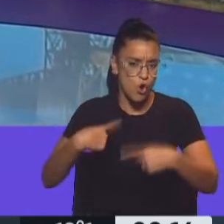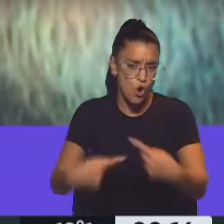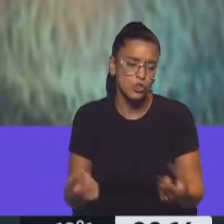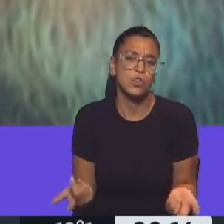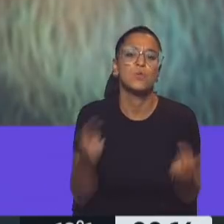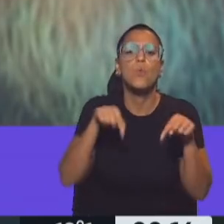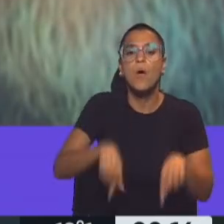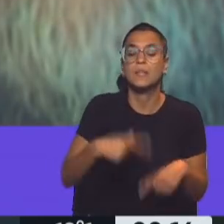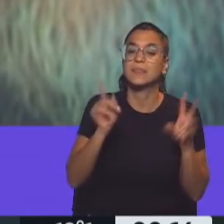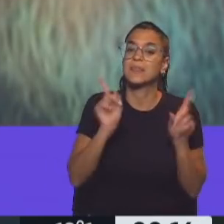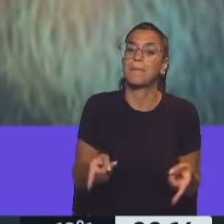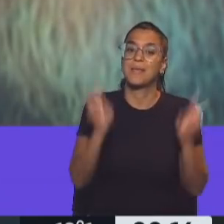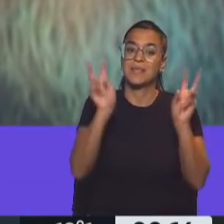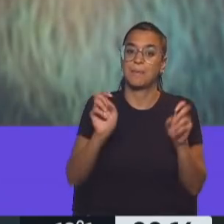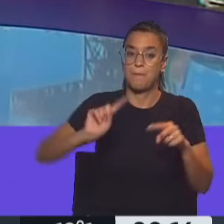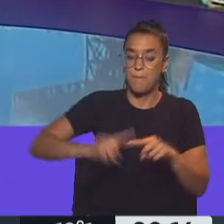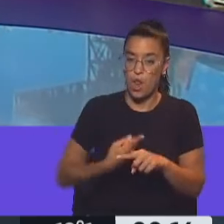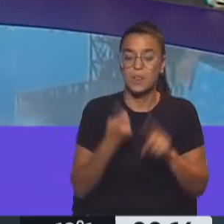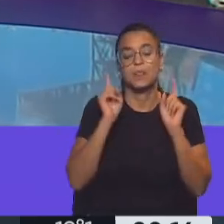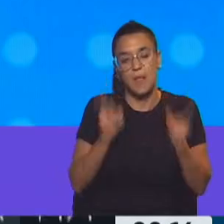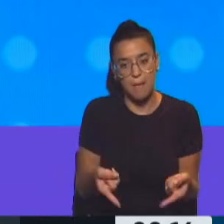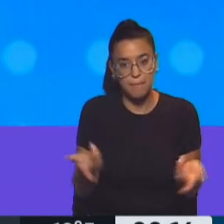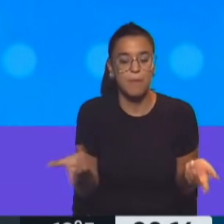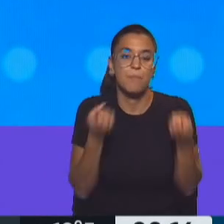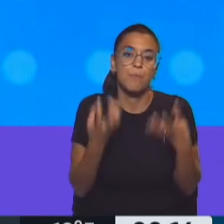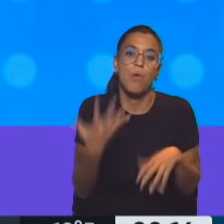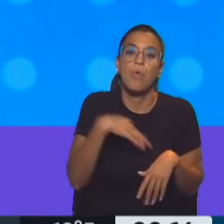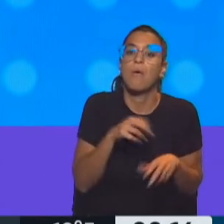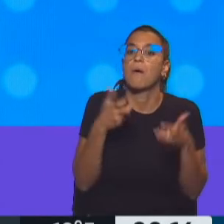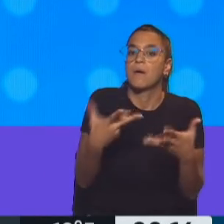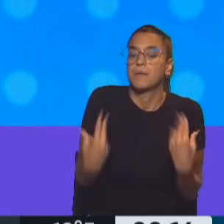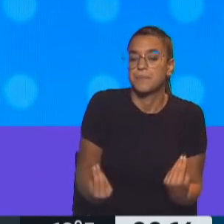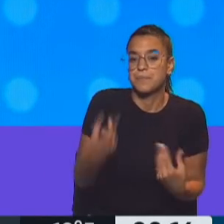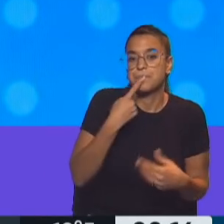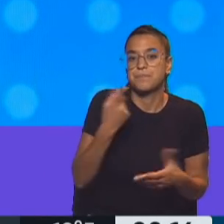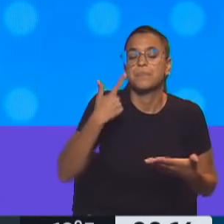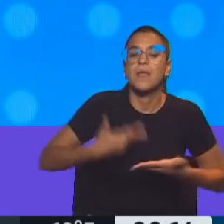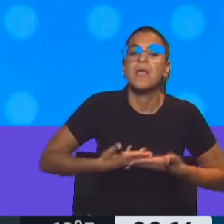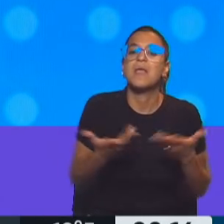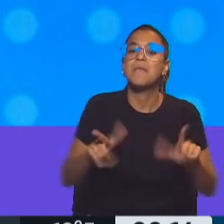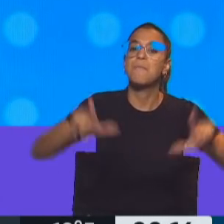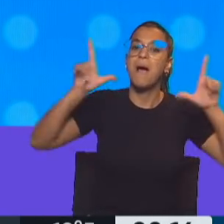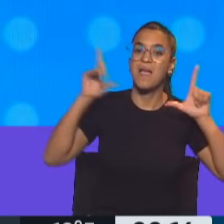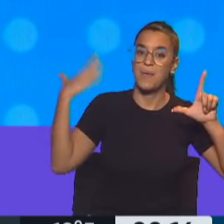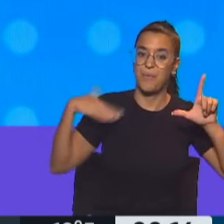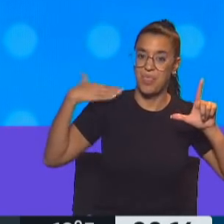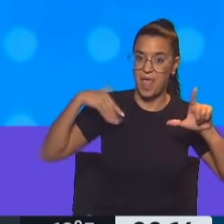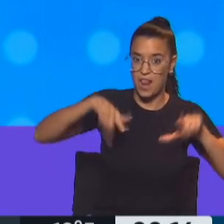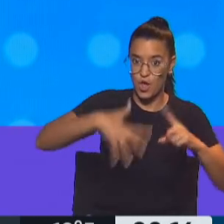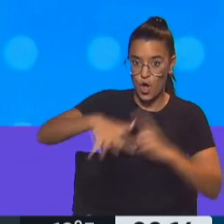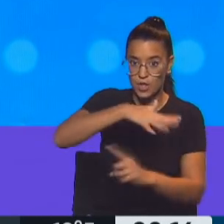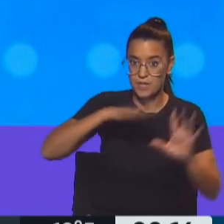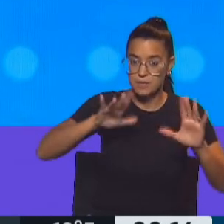y la cuestión política también no apto pablo porque bueno hay que decir que la imagen de la ex gobernadora mario filia vidal en este contexto